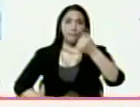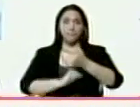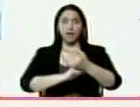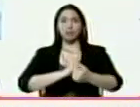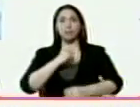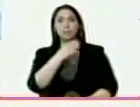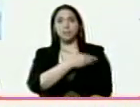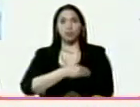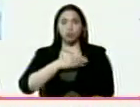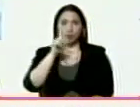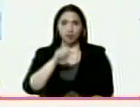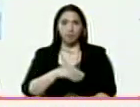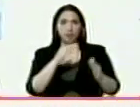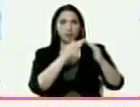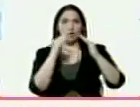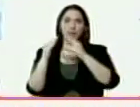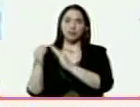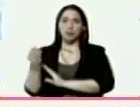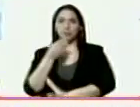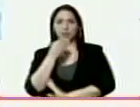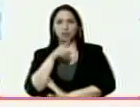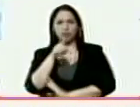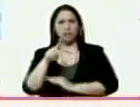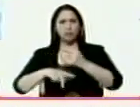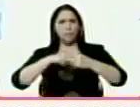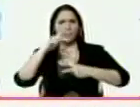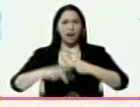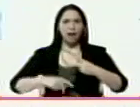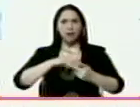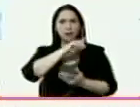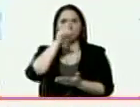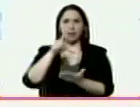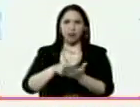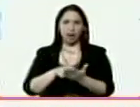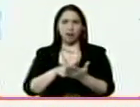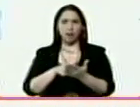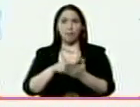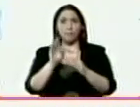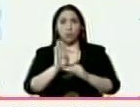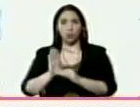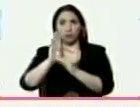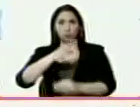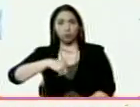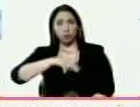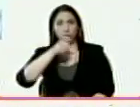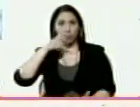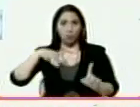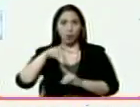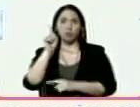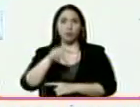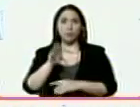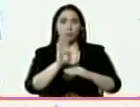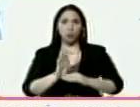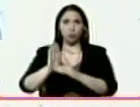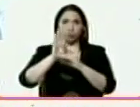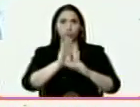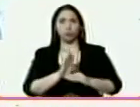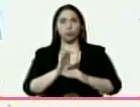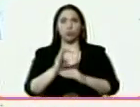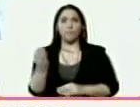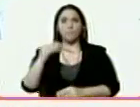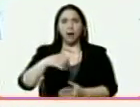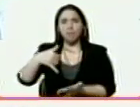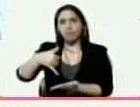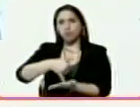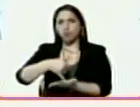misiones, las casas de alimentación. Son planes integrales de protección de nuestro pueblo y de protección también a los más